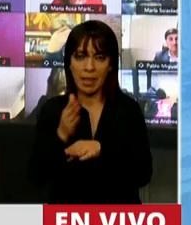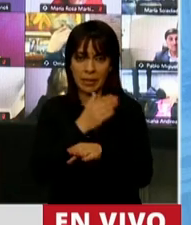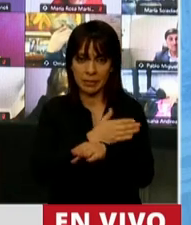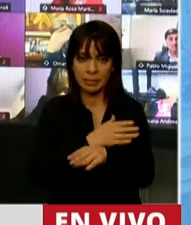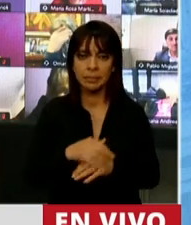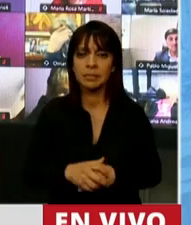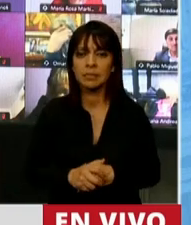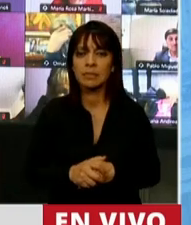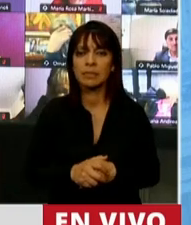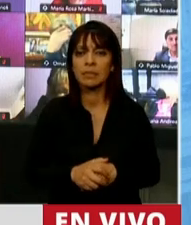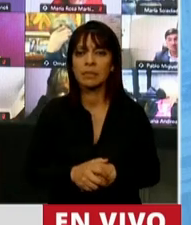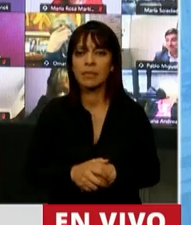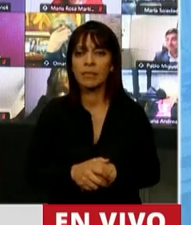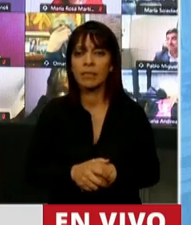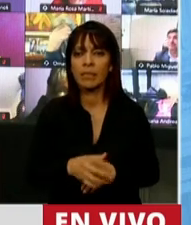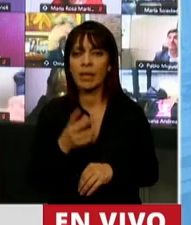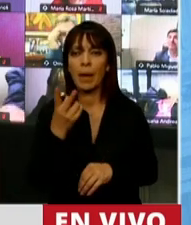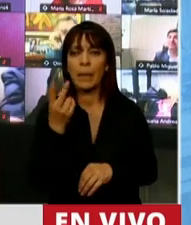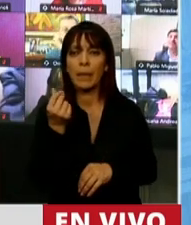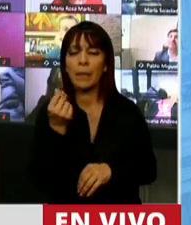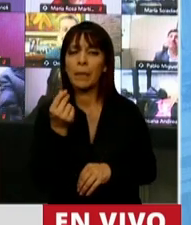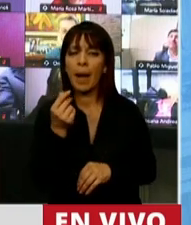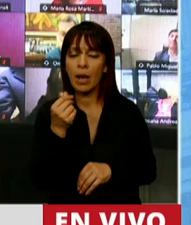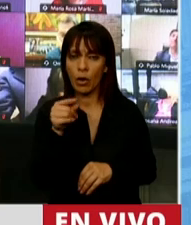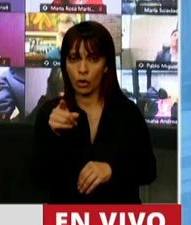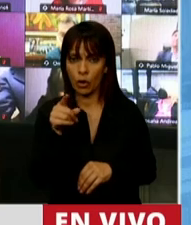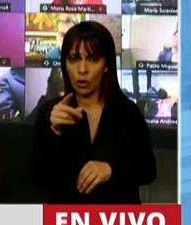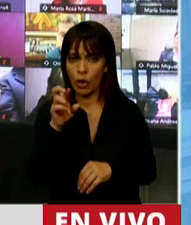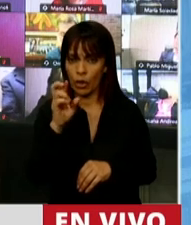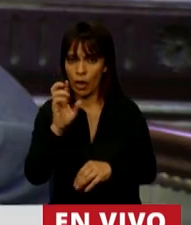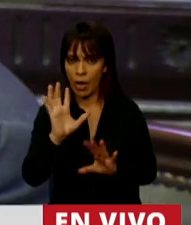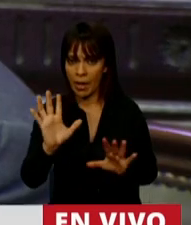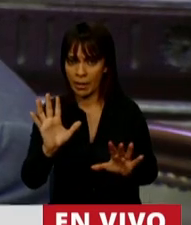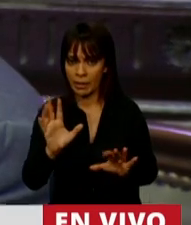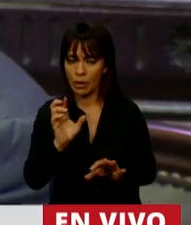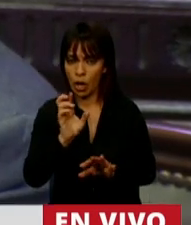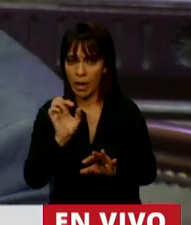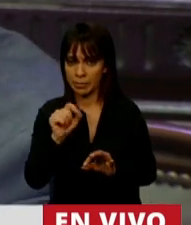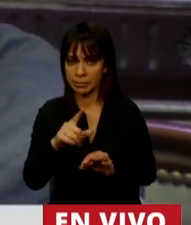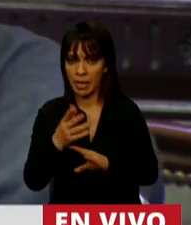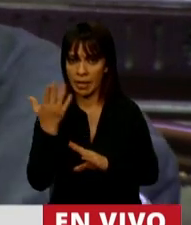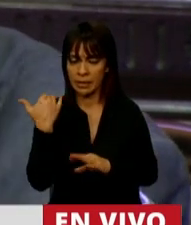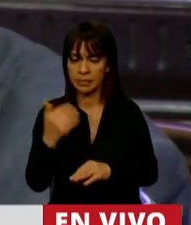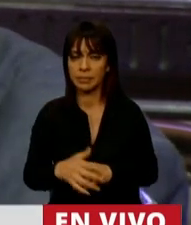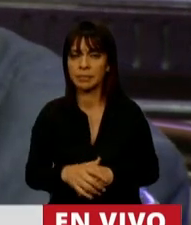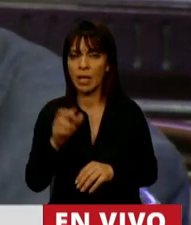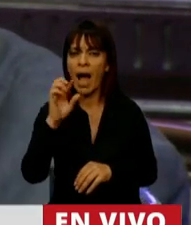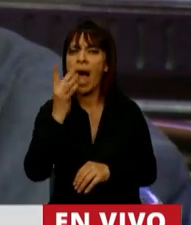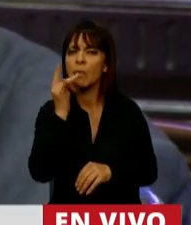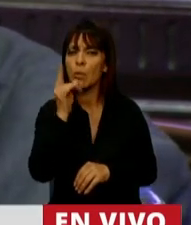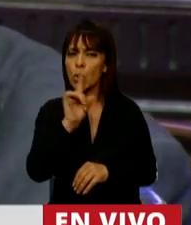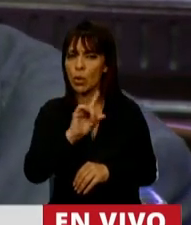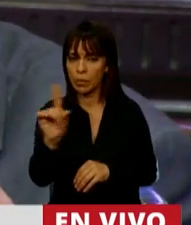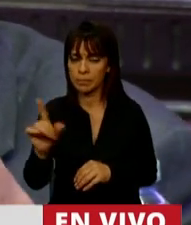Este es el valor del dólar, no hablemos de blue, esto es contado con liqui del día de ayer. Veamos la evolución del tipo